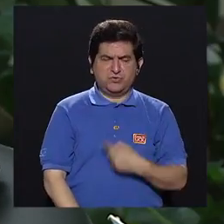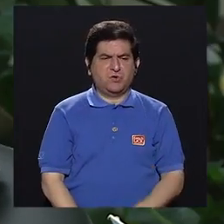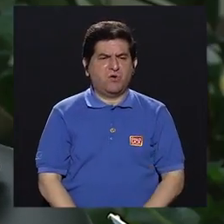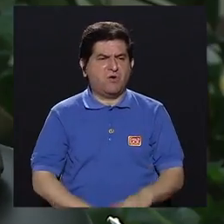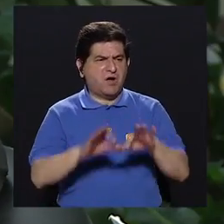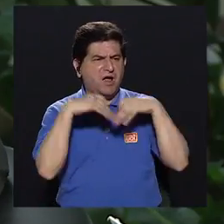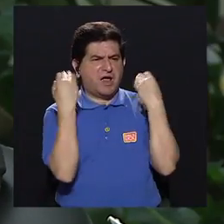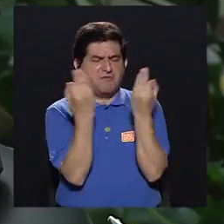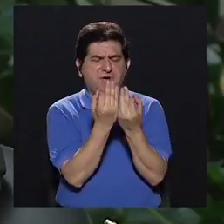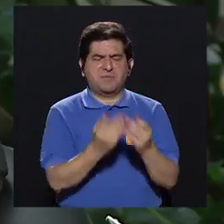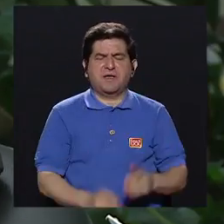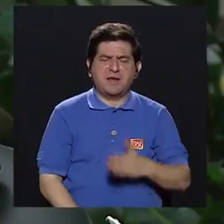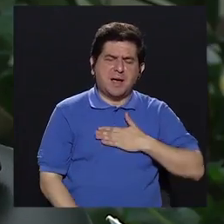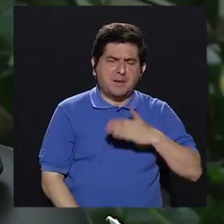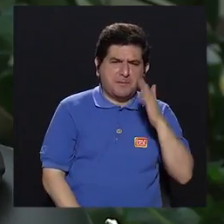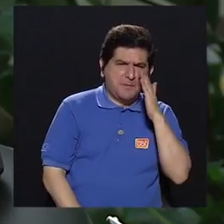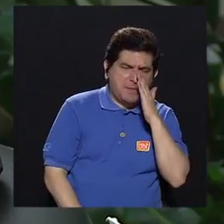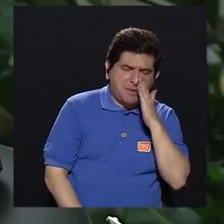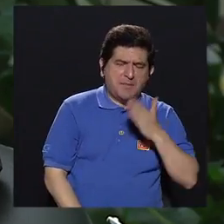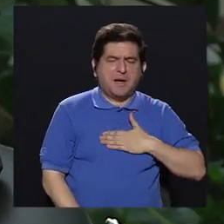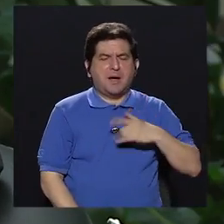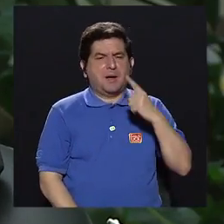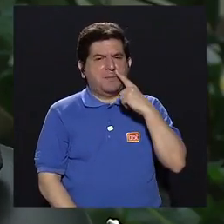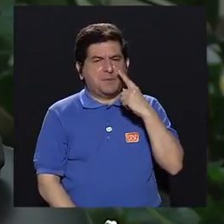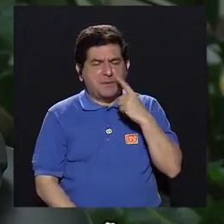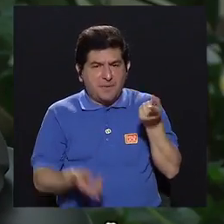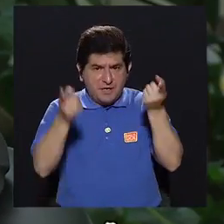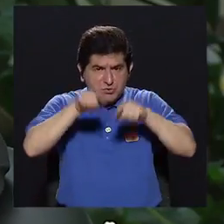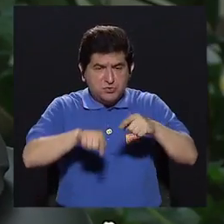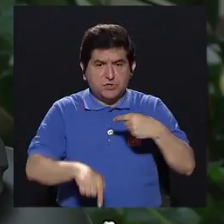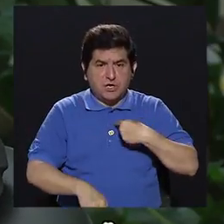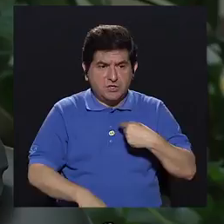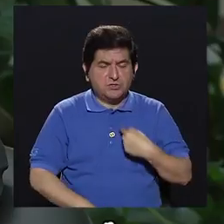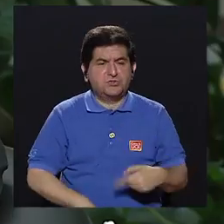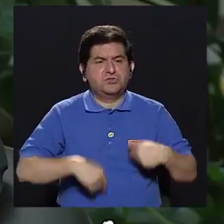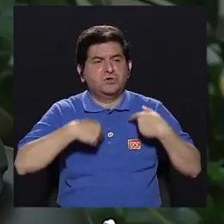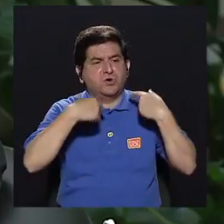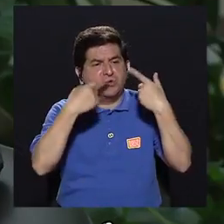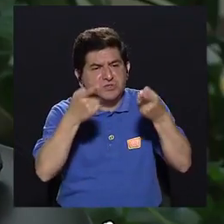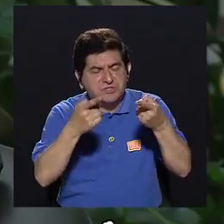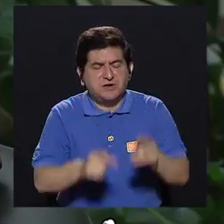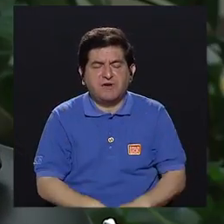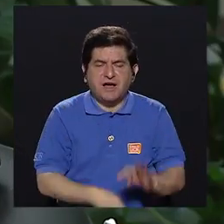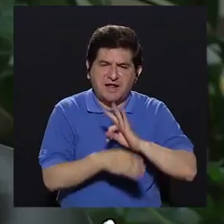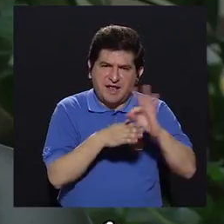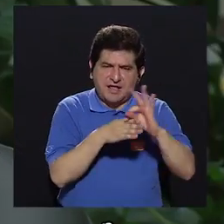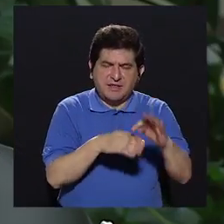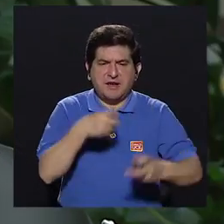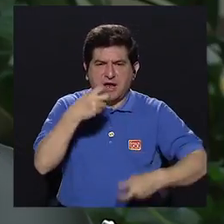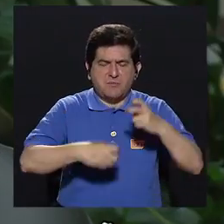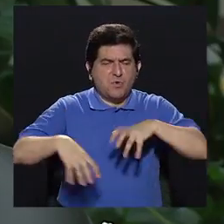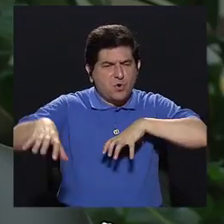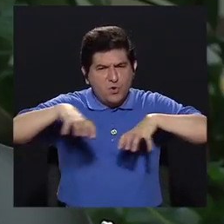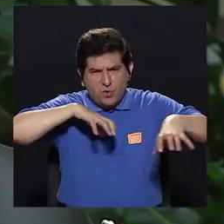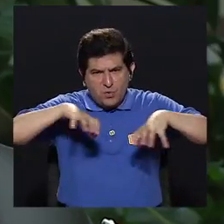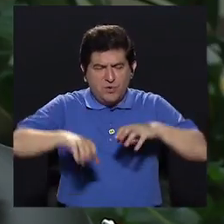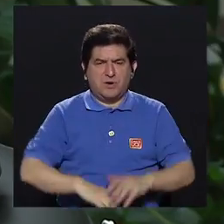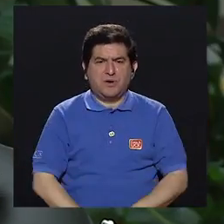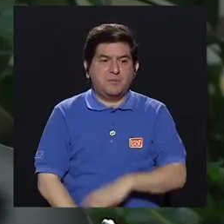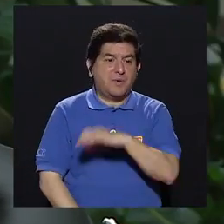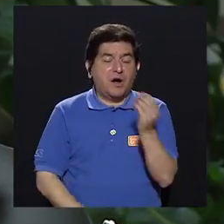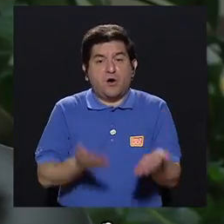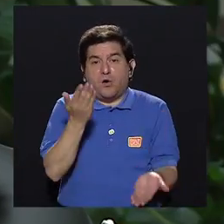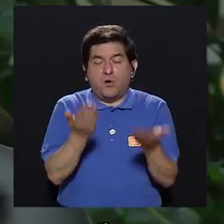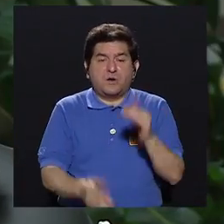mi familia, no sé, si le pasó a mi mamá, a mi papá, ya tengo que estarlo llevando terapia. Si tiene problemas de movimiento